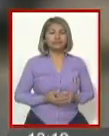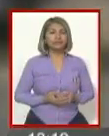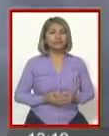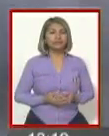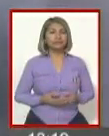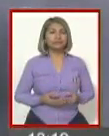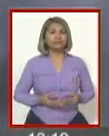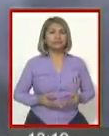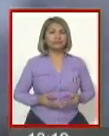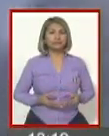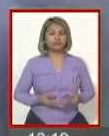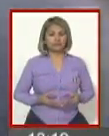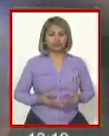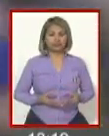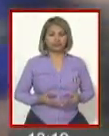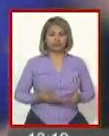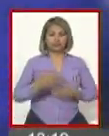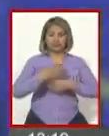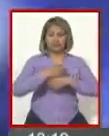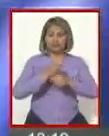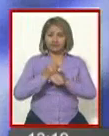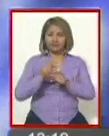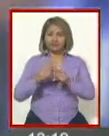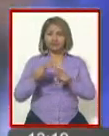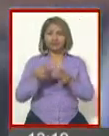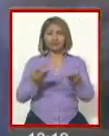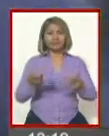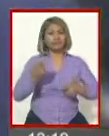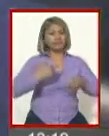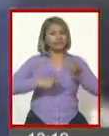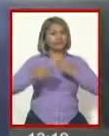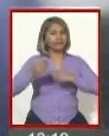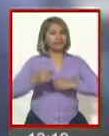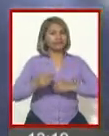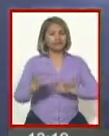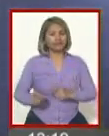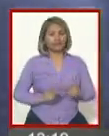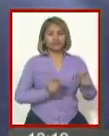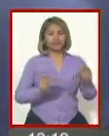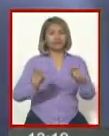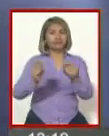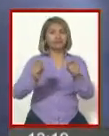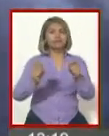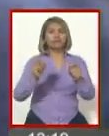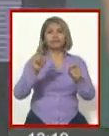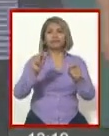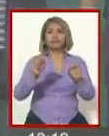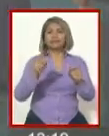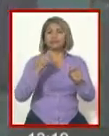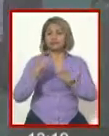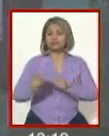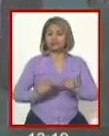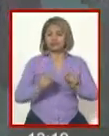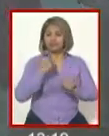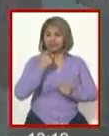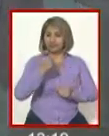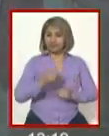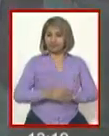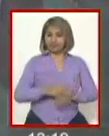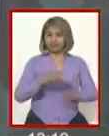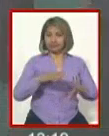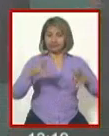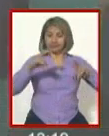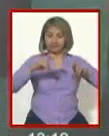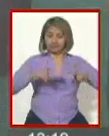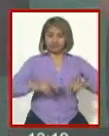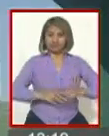objetos manuales, así que supuestamente la ha entrado como turista, pero ya no está en término. Según lo que hemos